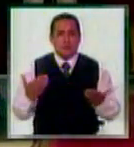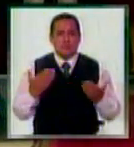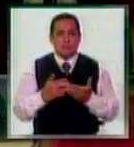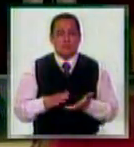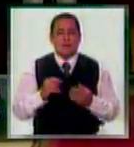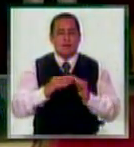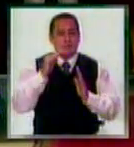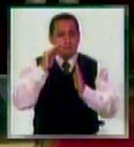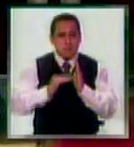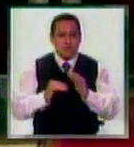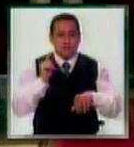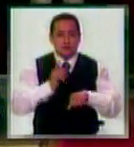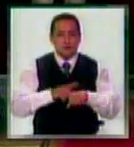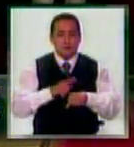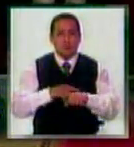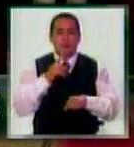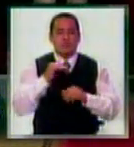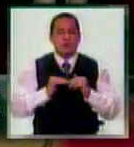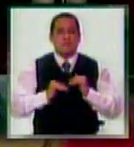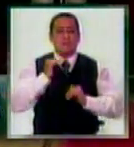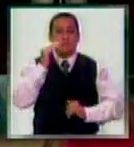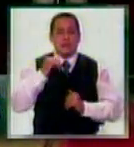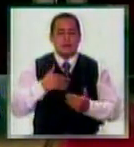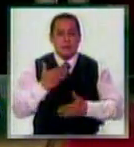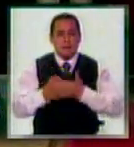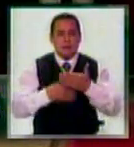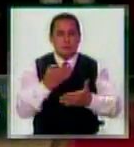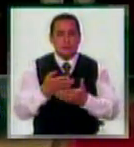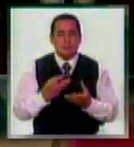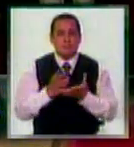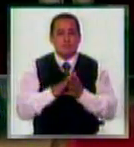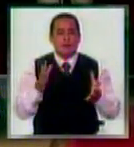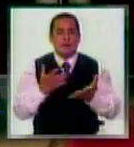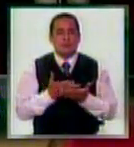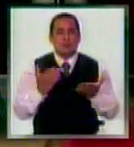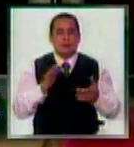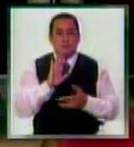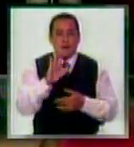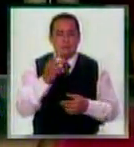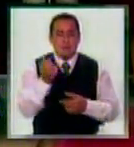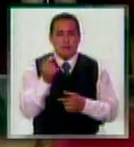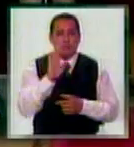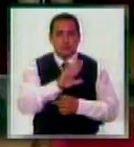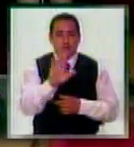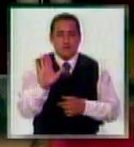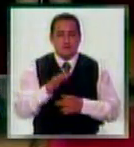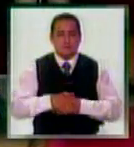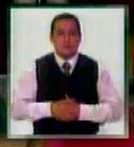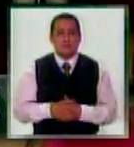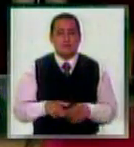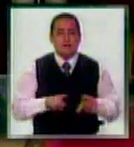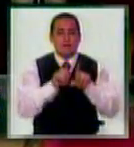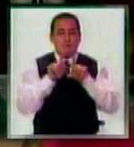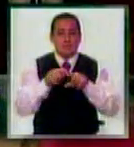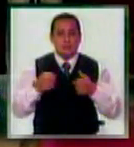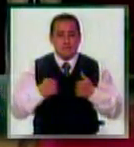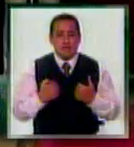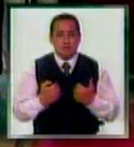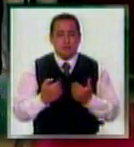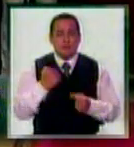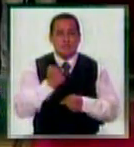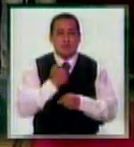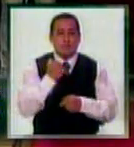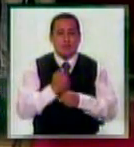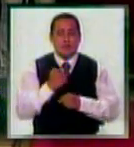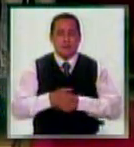en menor tiempo y con una mayor rentabilidad, más utilidad, más plata para ustedes. Tenemos que